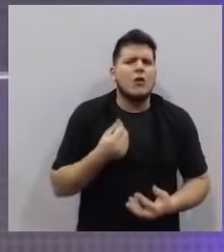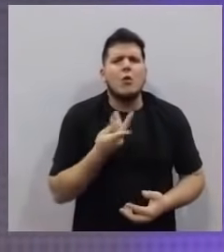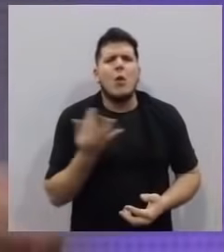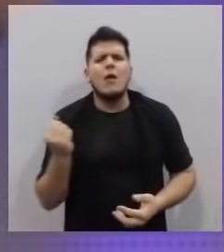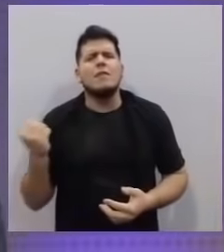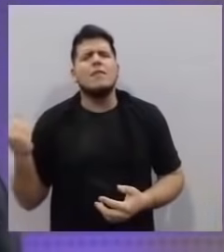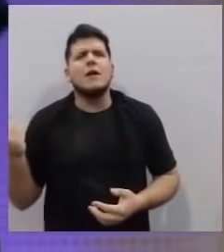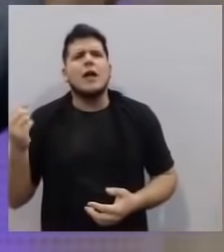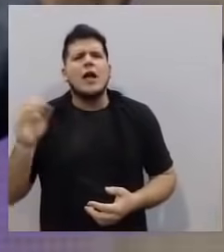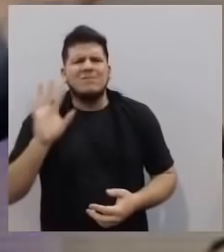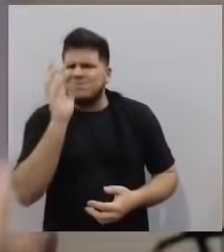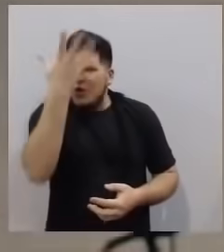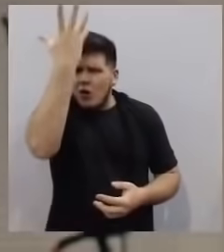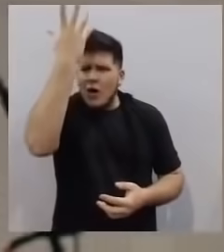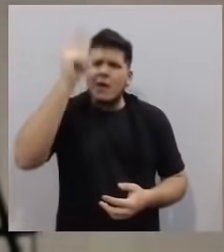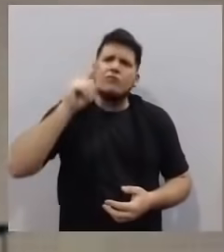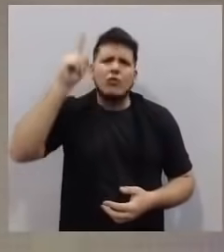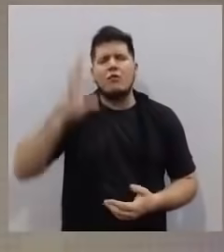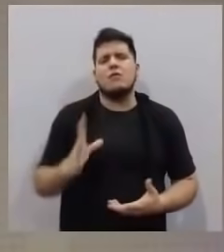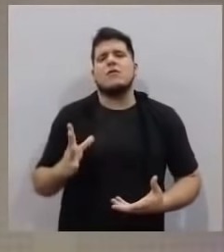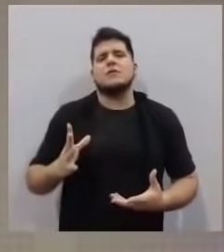estás aquí porque él te ha dado cobertura